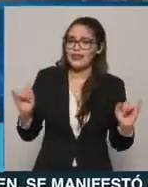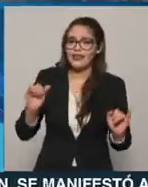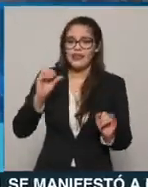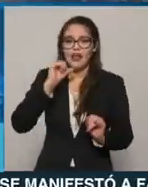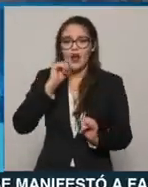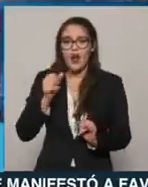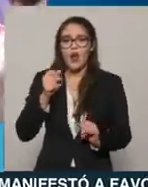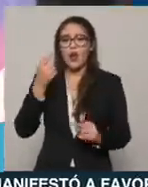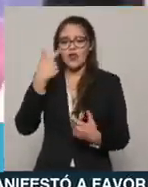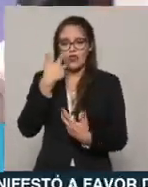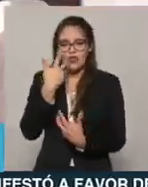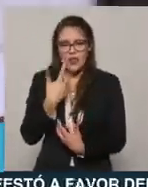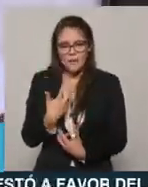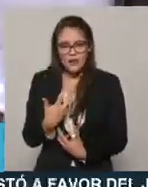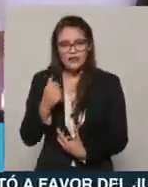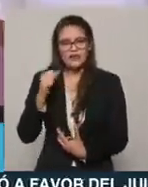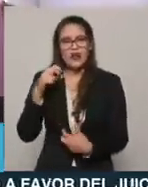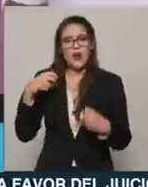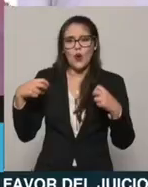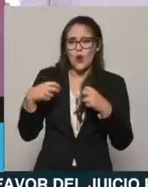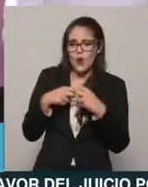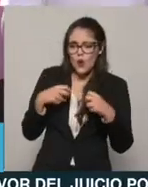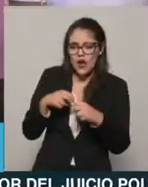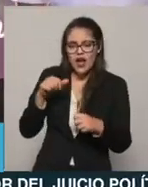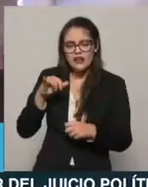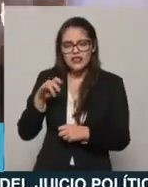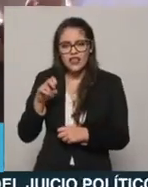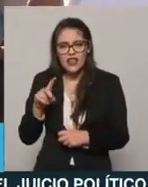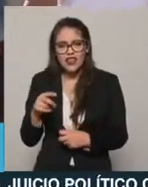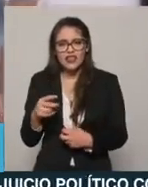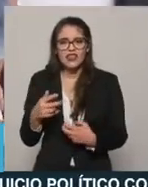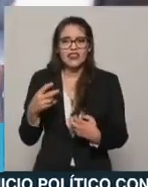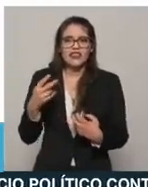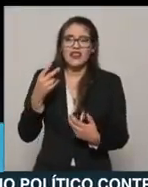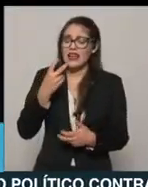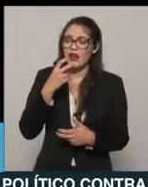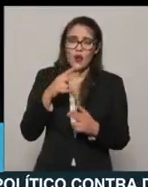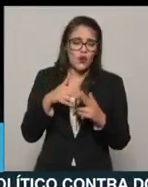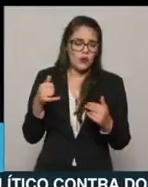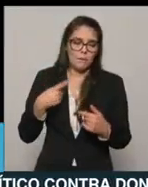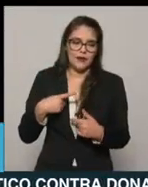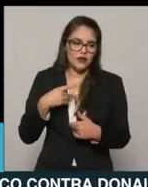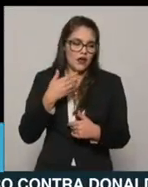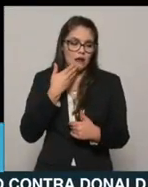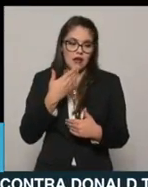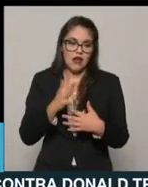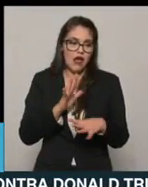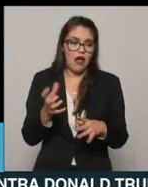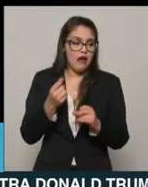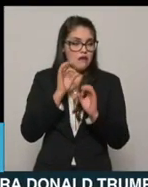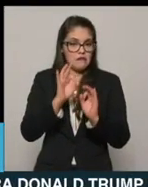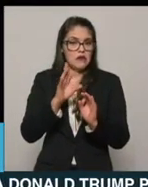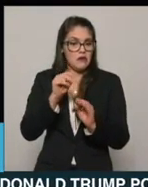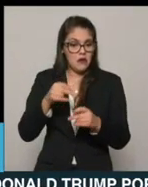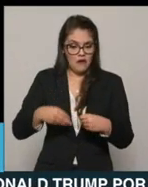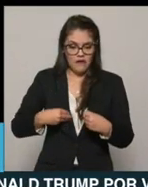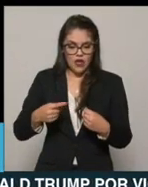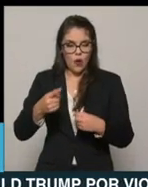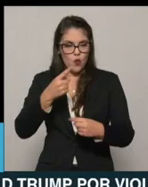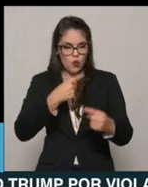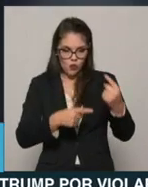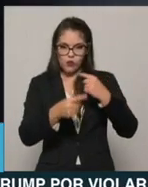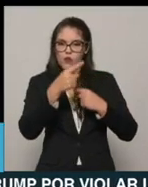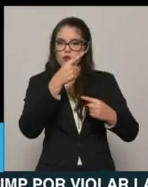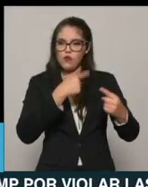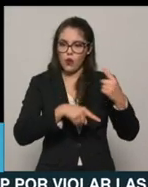ansiedad. Por supuesto, todos estamos, ninguno estamos exentos. Porque la vida da vueltas, ¿no? Y porque la